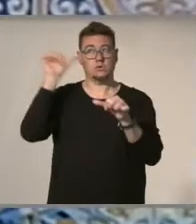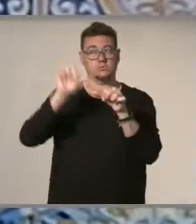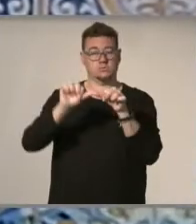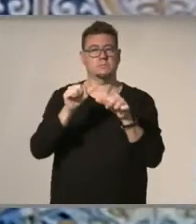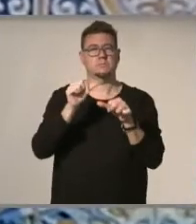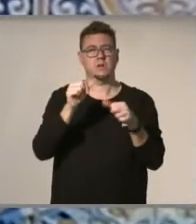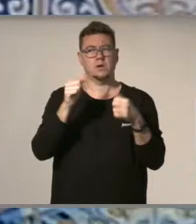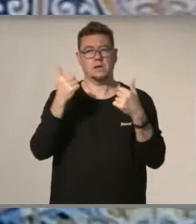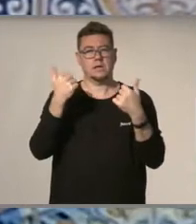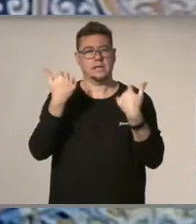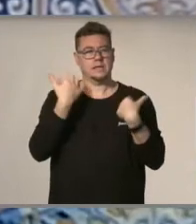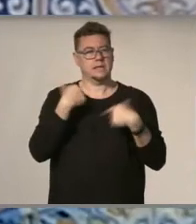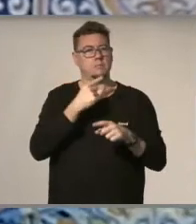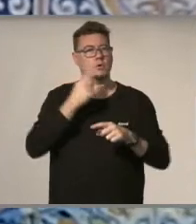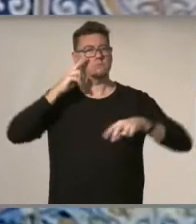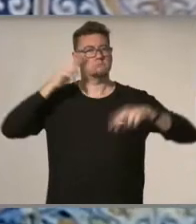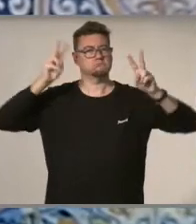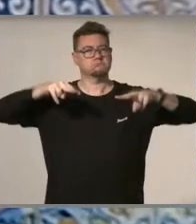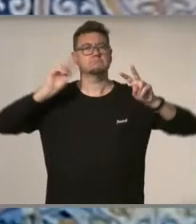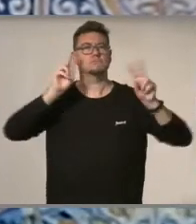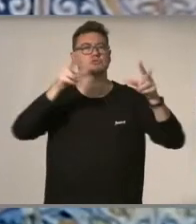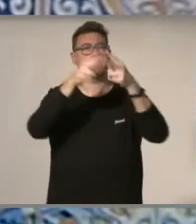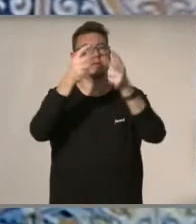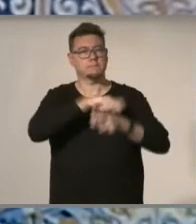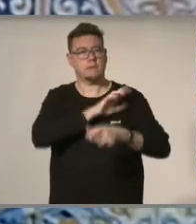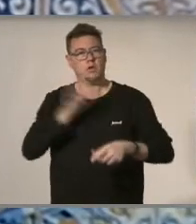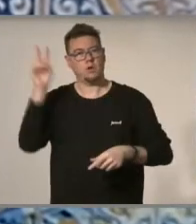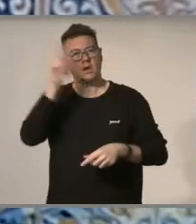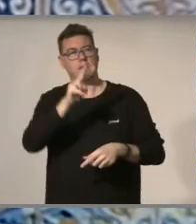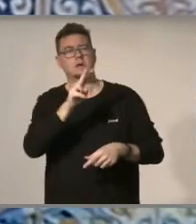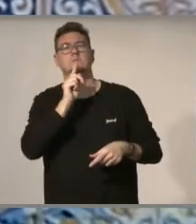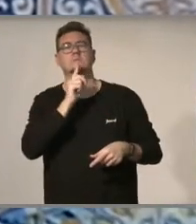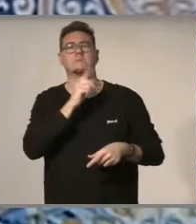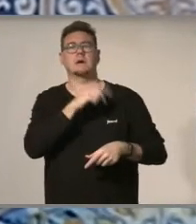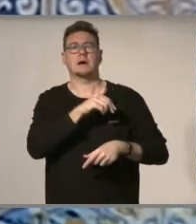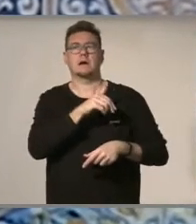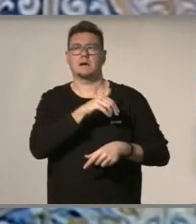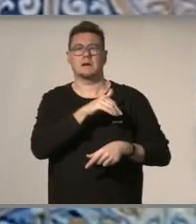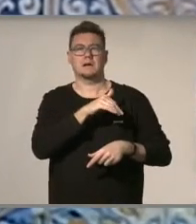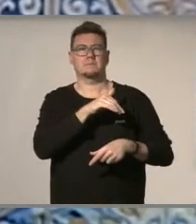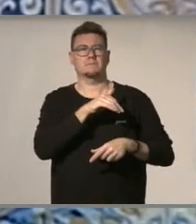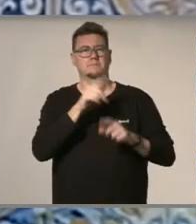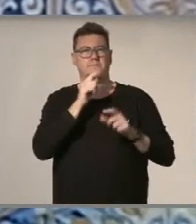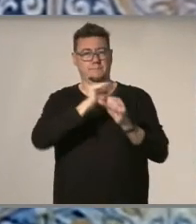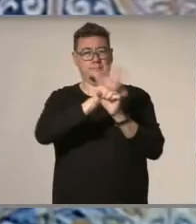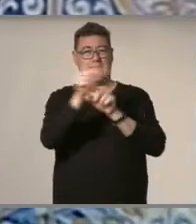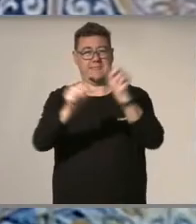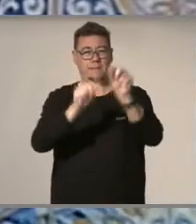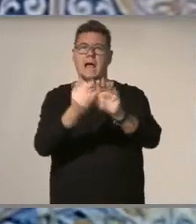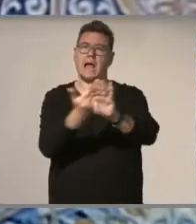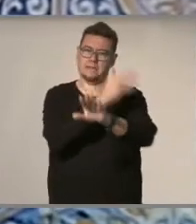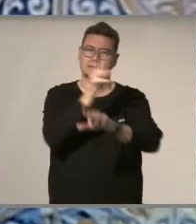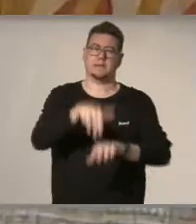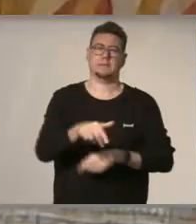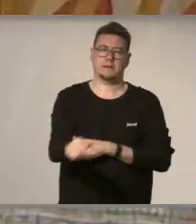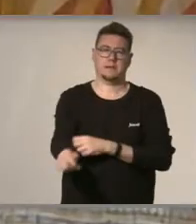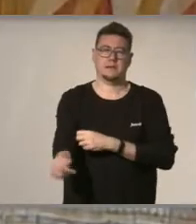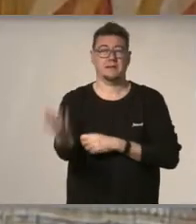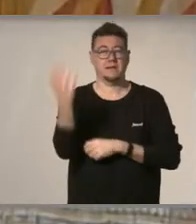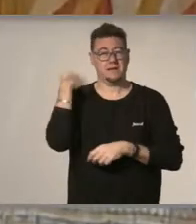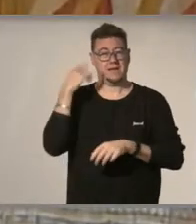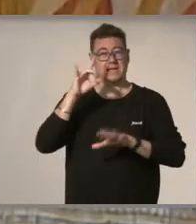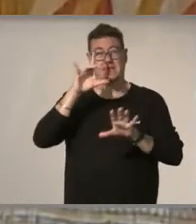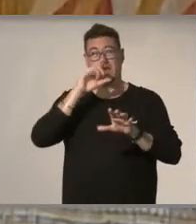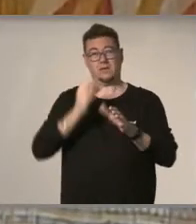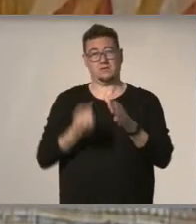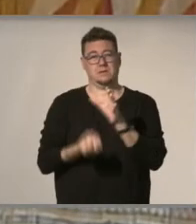que ha sabido ganarse el merecido reconocimiento de la sociedad española en la pandemia, pero también antes. Desde su creación, la UME ha